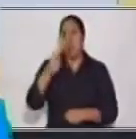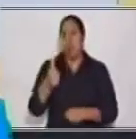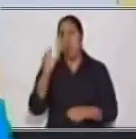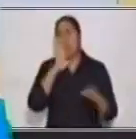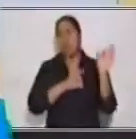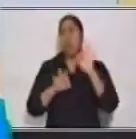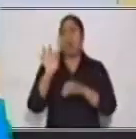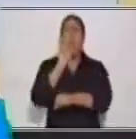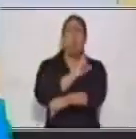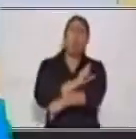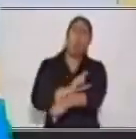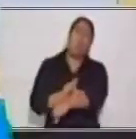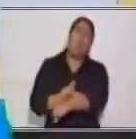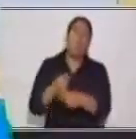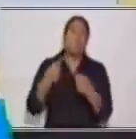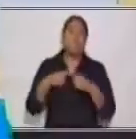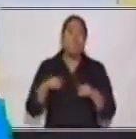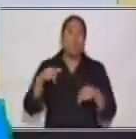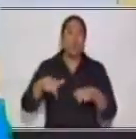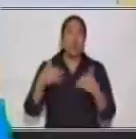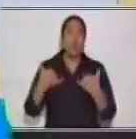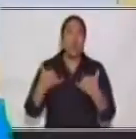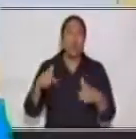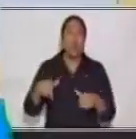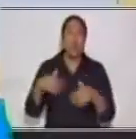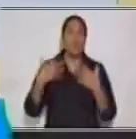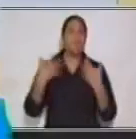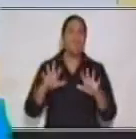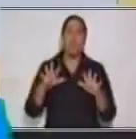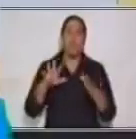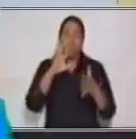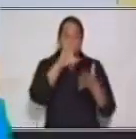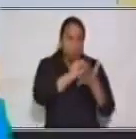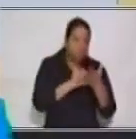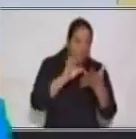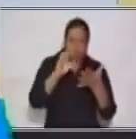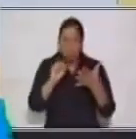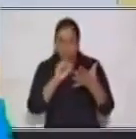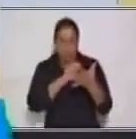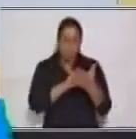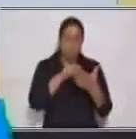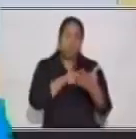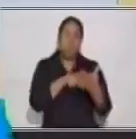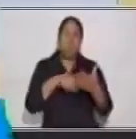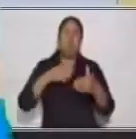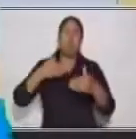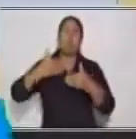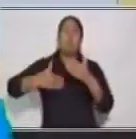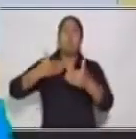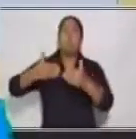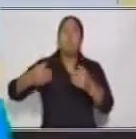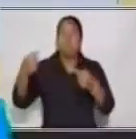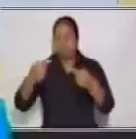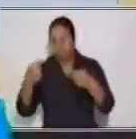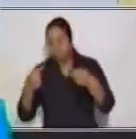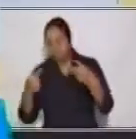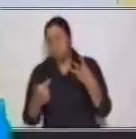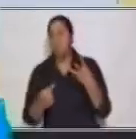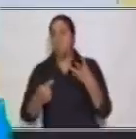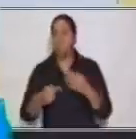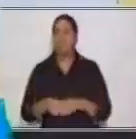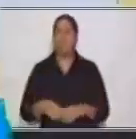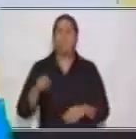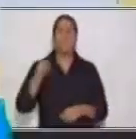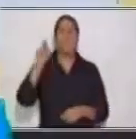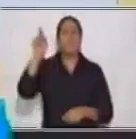cuento, pero en este momento ya están identificados paso a paso. Entonces, ¿qué vamos a hacer en